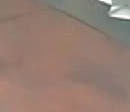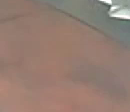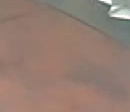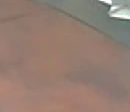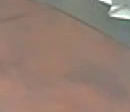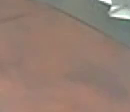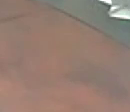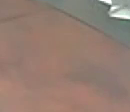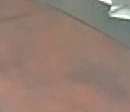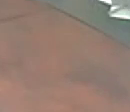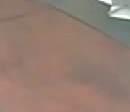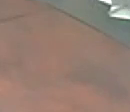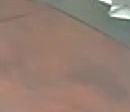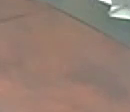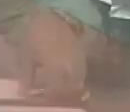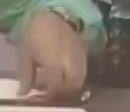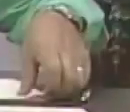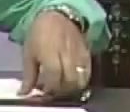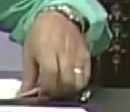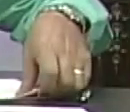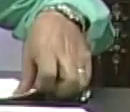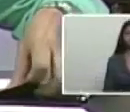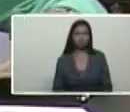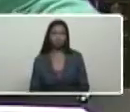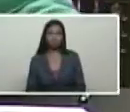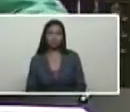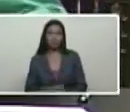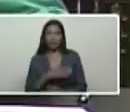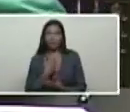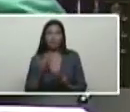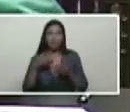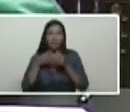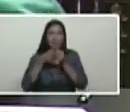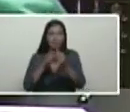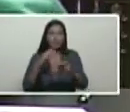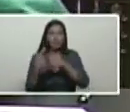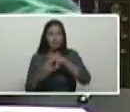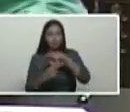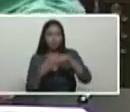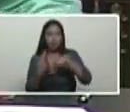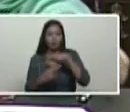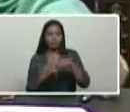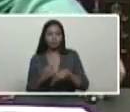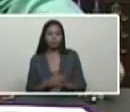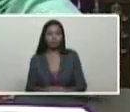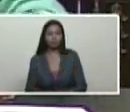Bueno, muchísimas gracias, gobernador Héctor Rodríguez, querido compañero, líder revolucionario.